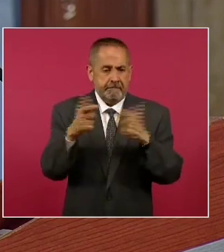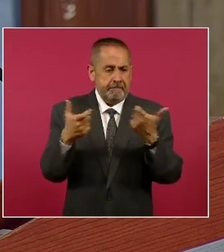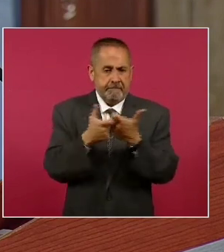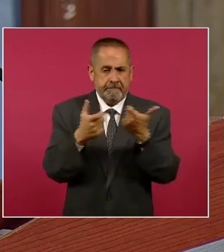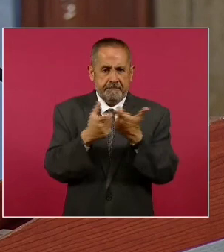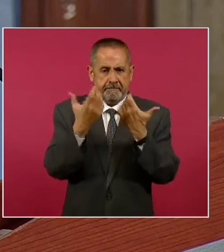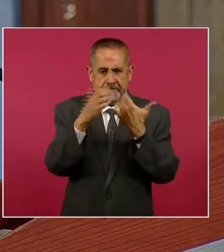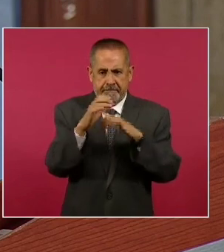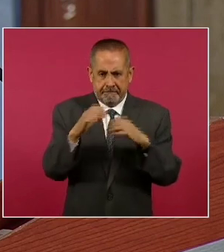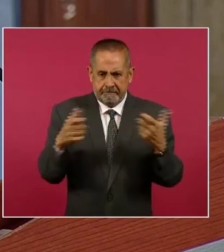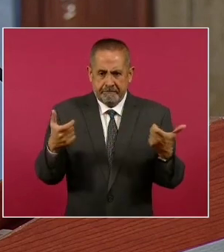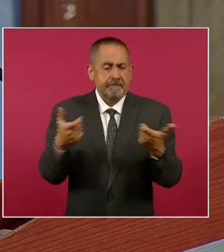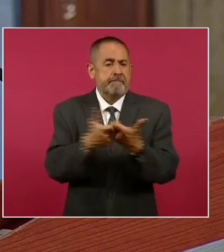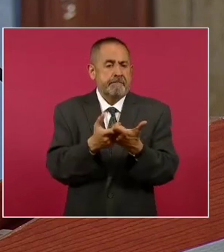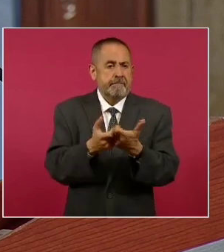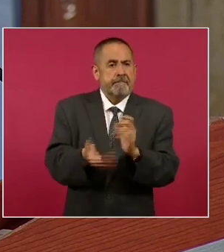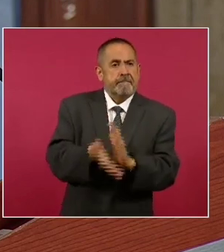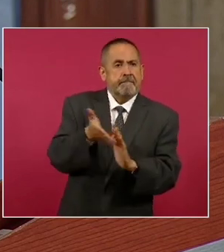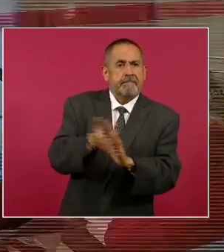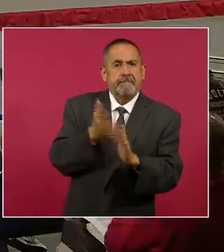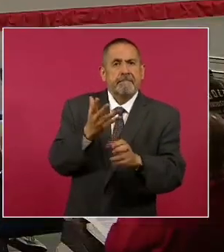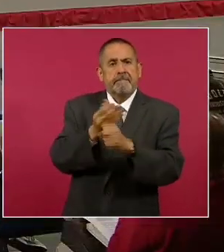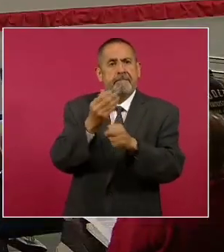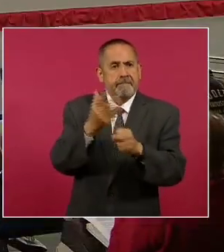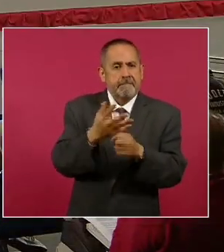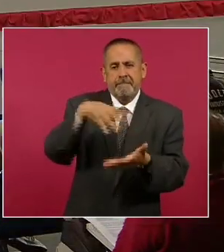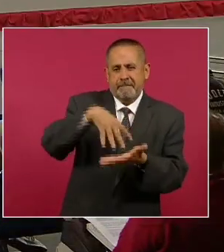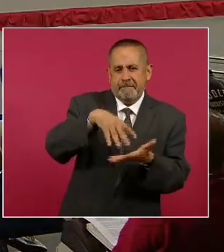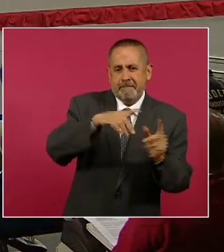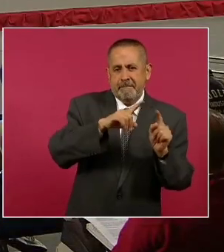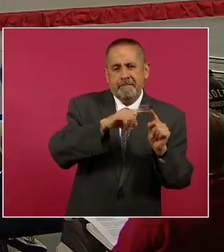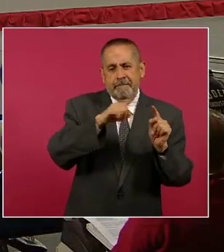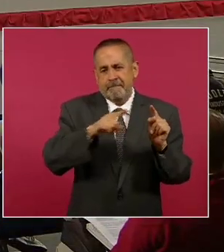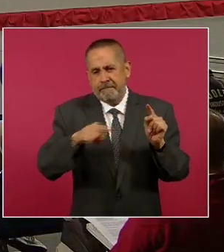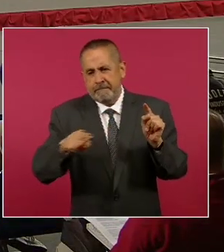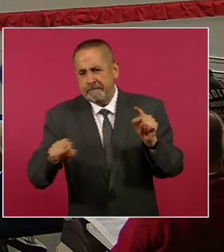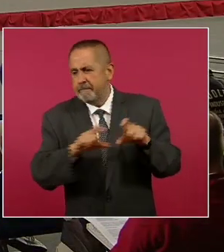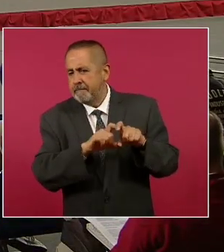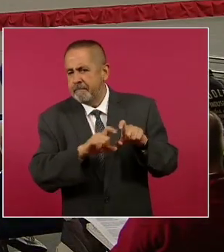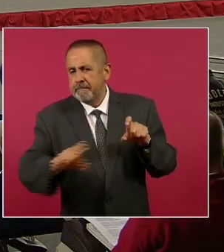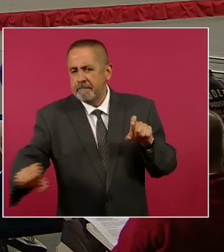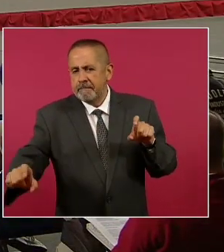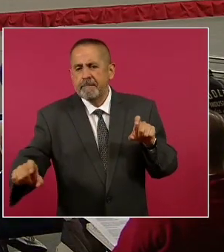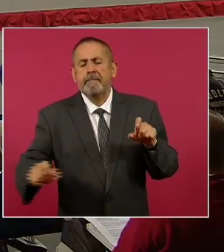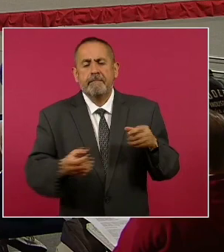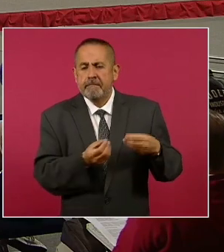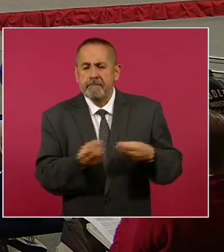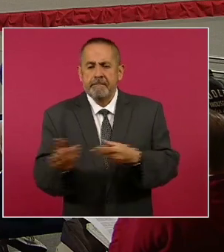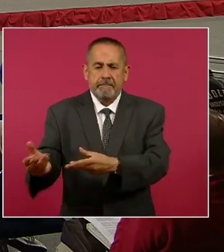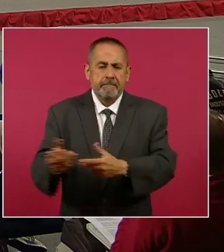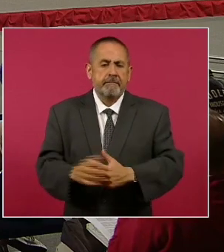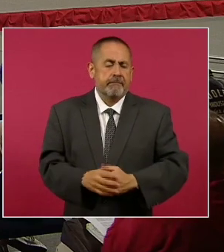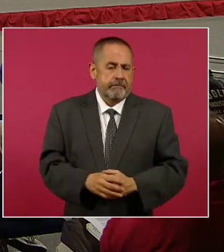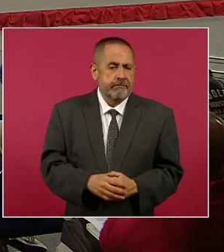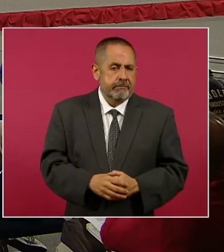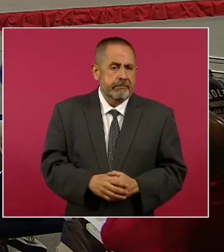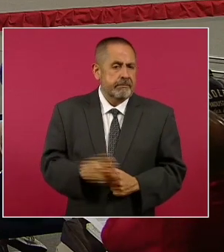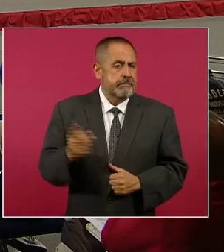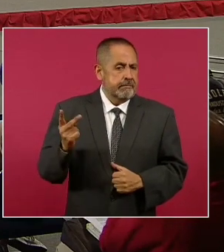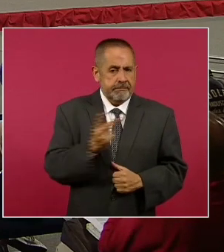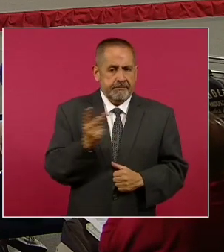el organismo operador de San Luis Potosí y el consorcio ACUS son